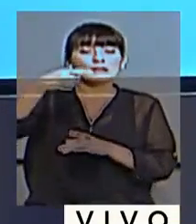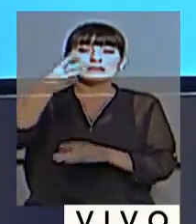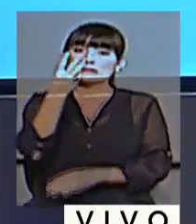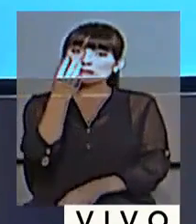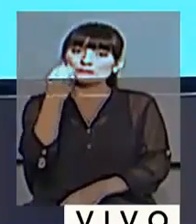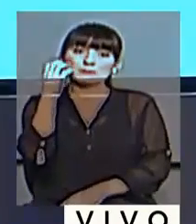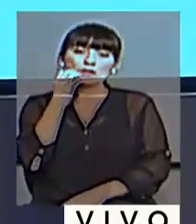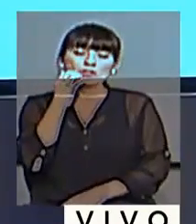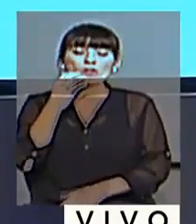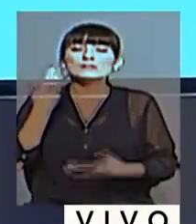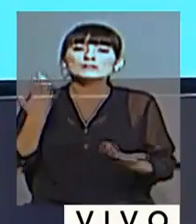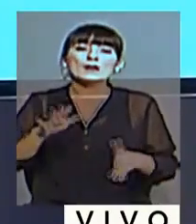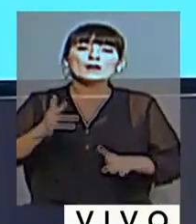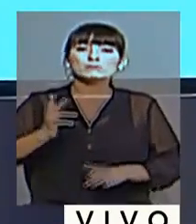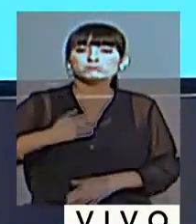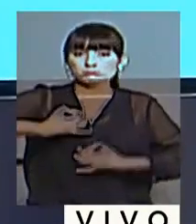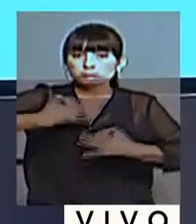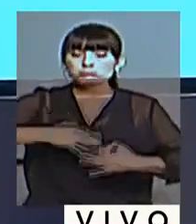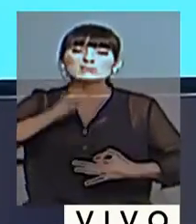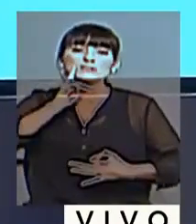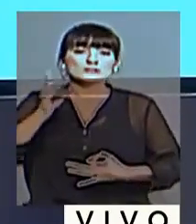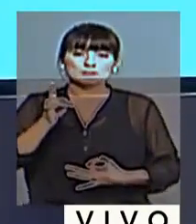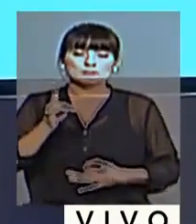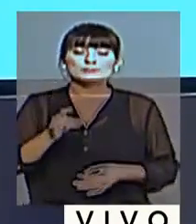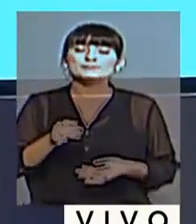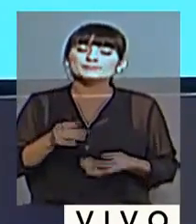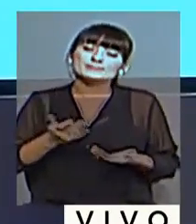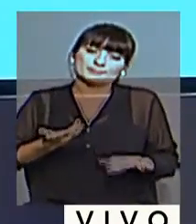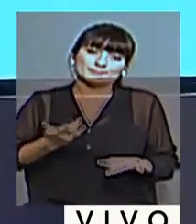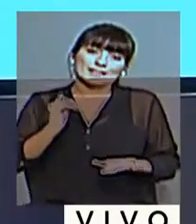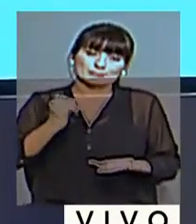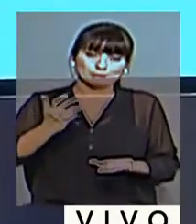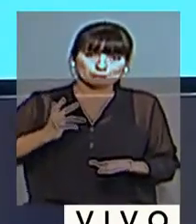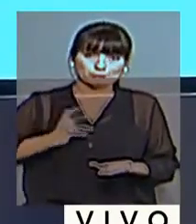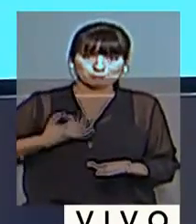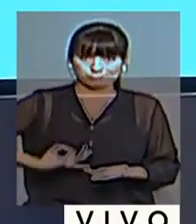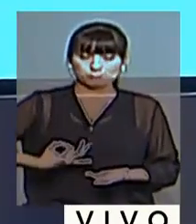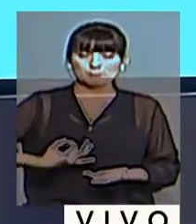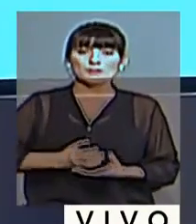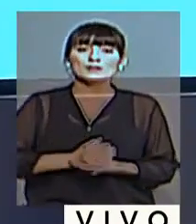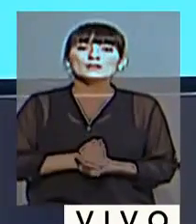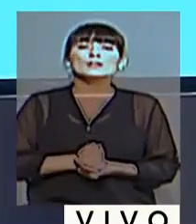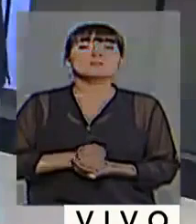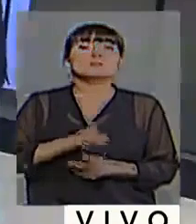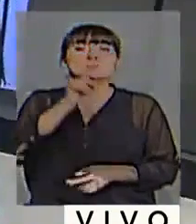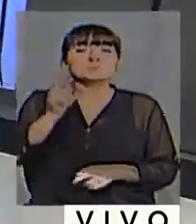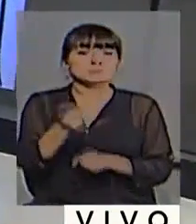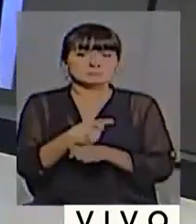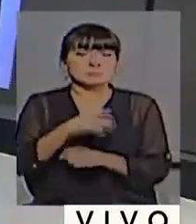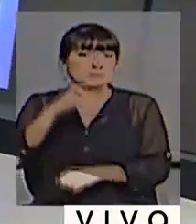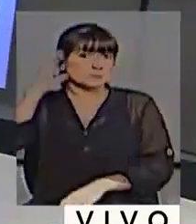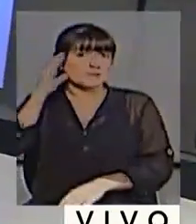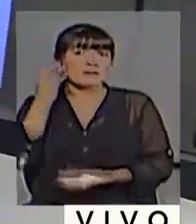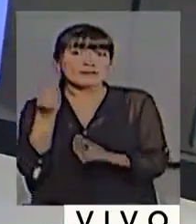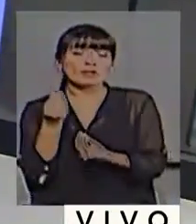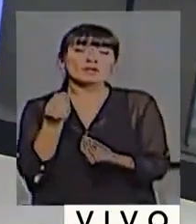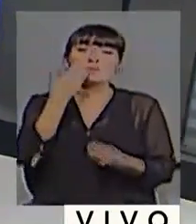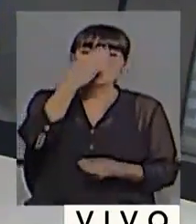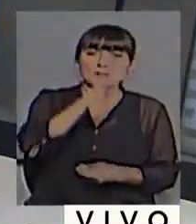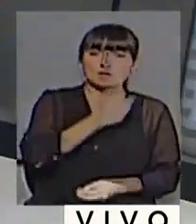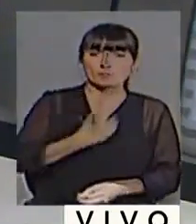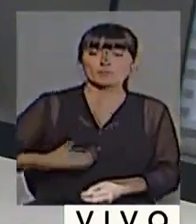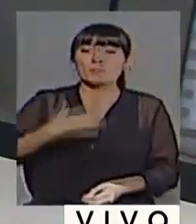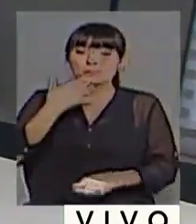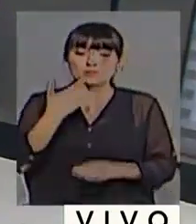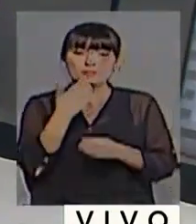13 es la proclamación del PPD. La formalización del tema. La formalización, sí. Te pregunto al tiro. ¿Michelle Bachelet ha hecho un buen o mal gobierno? Porque las encuestas